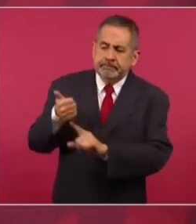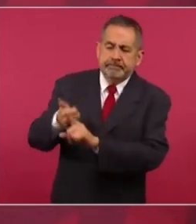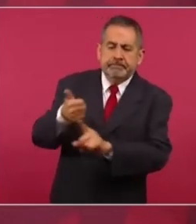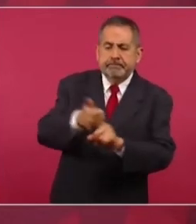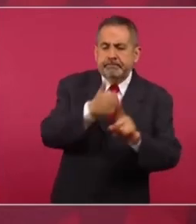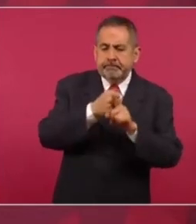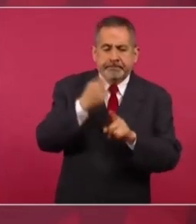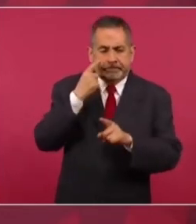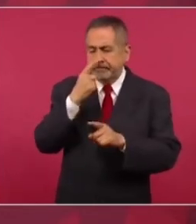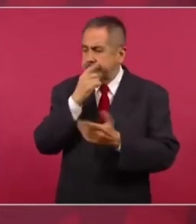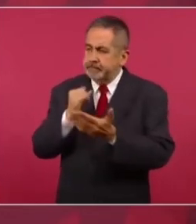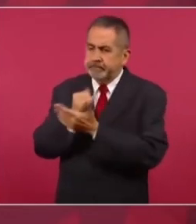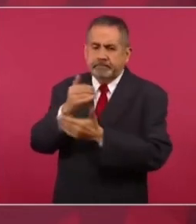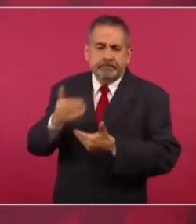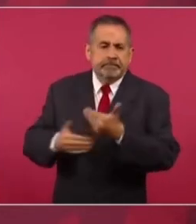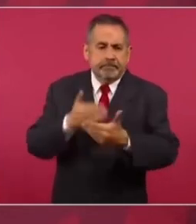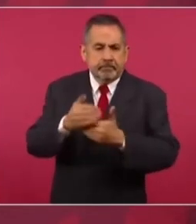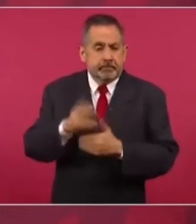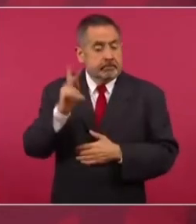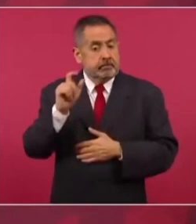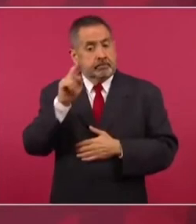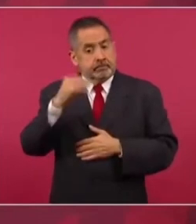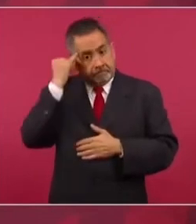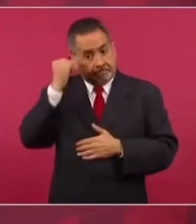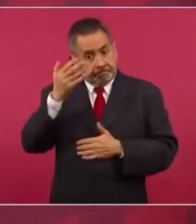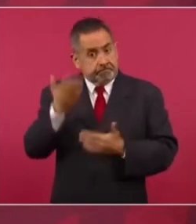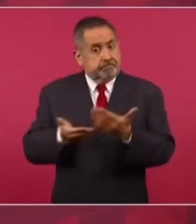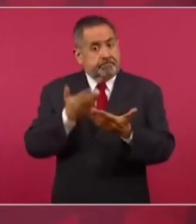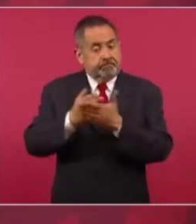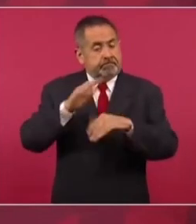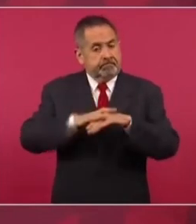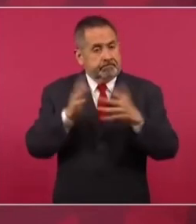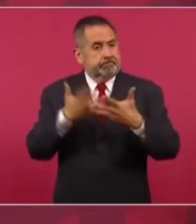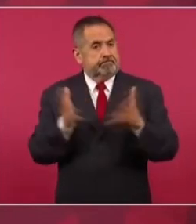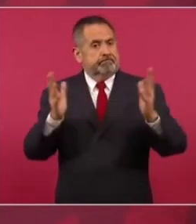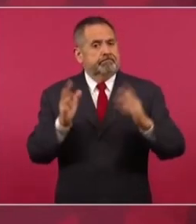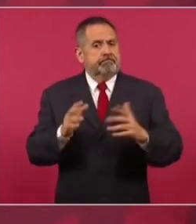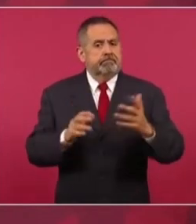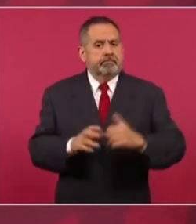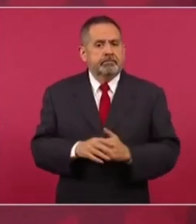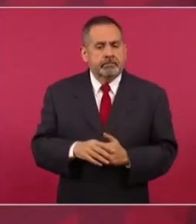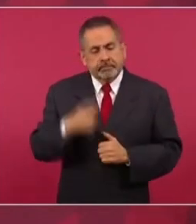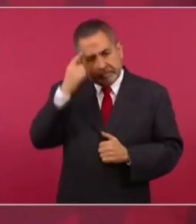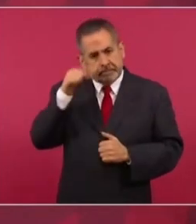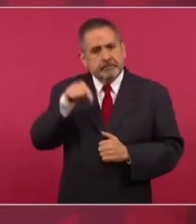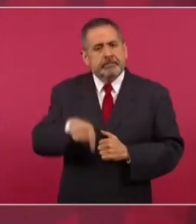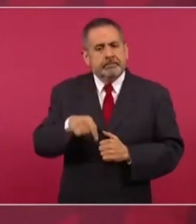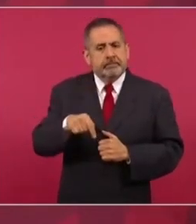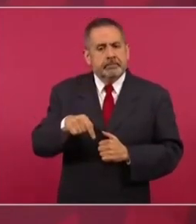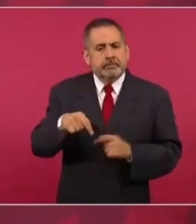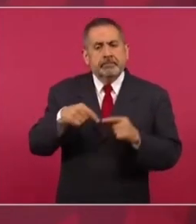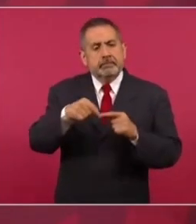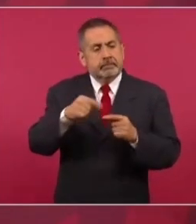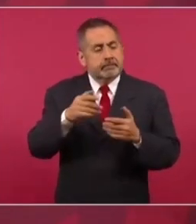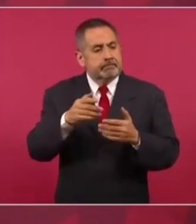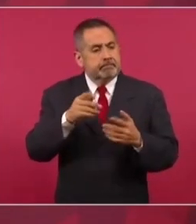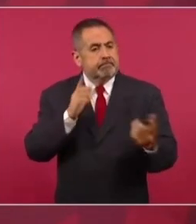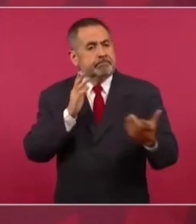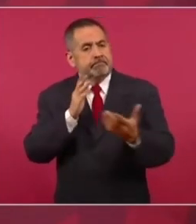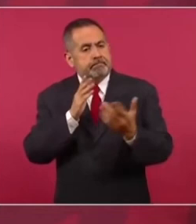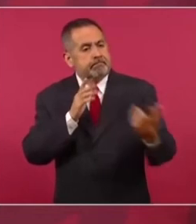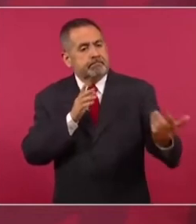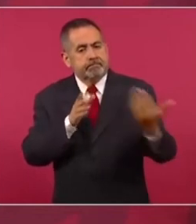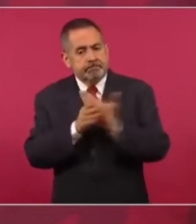autodeterminación de los pueblos. Es un planteamiento general para esta visita